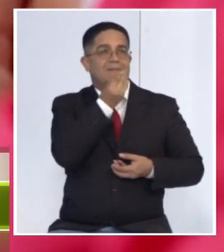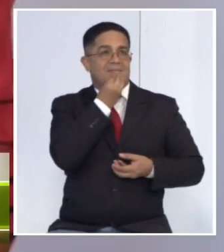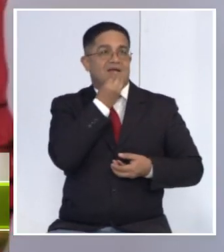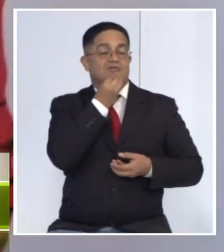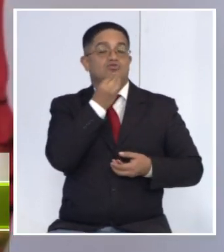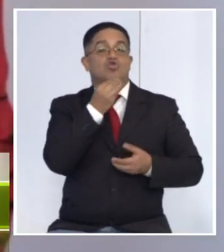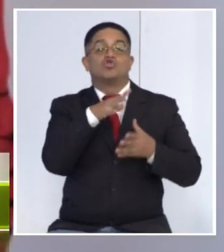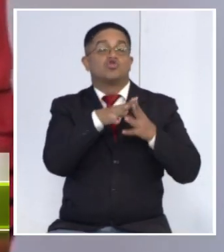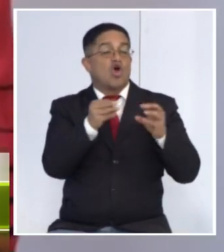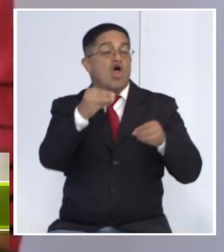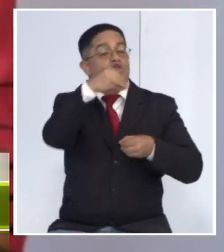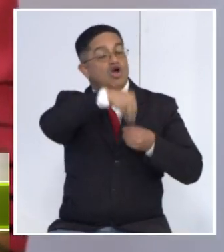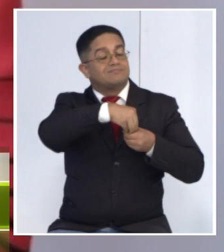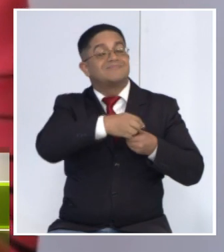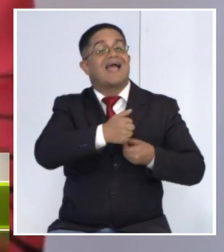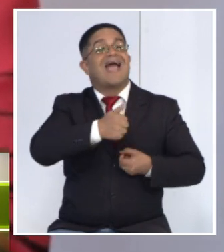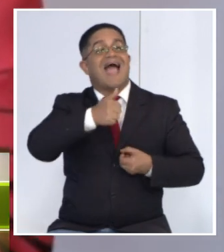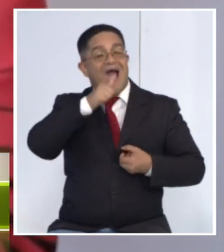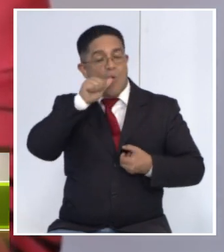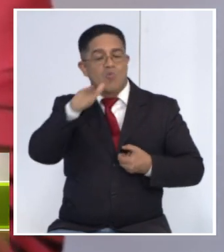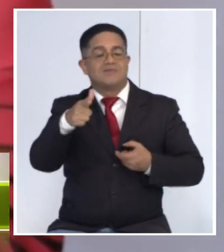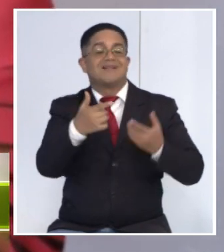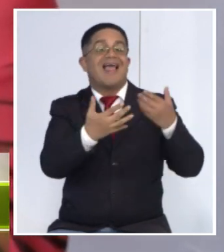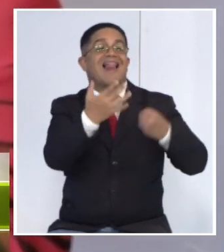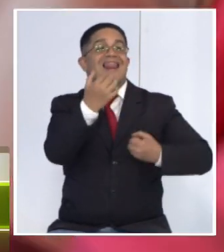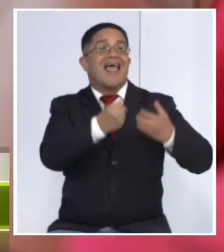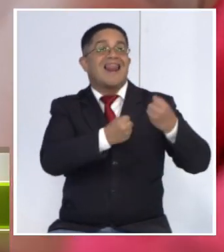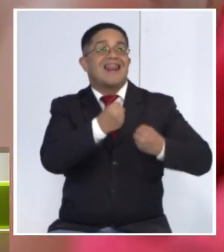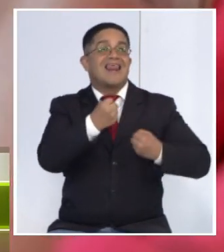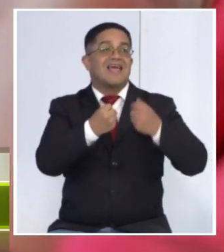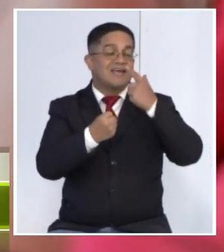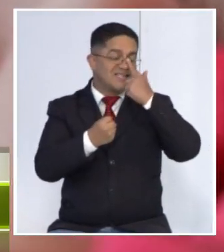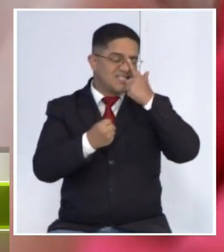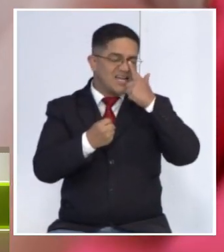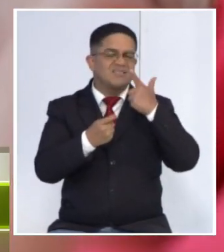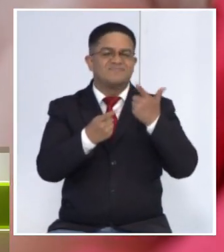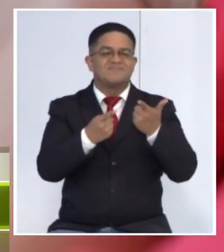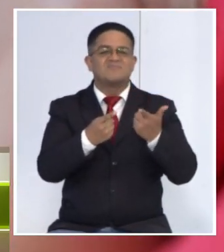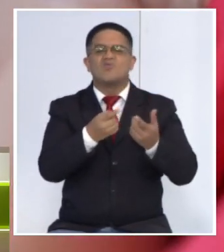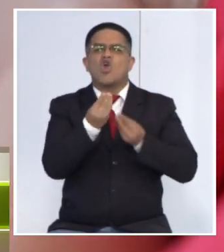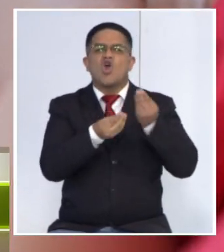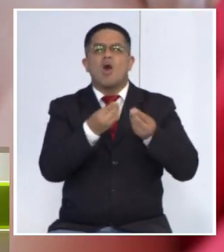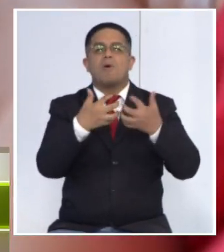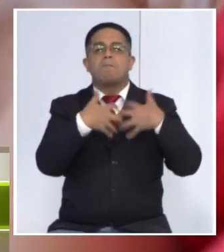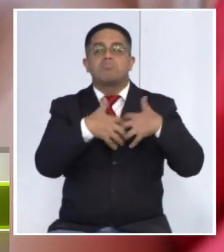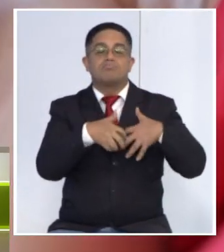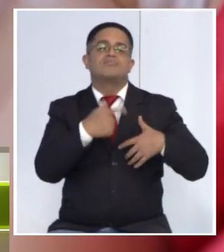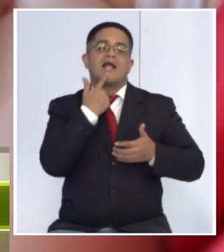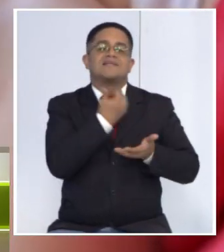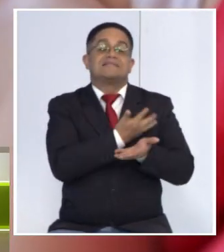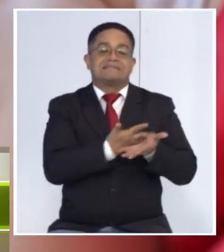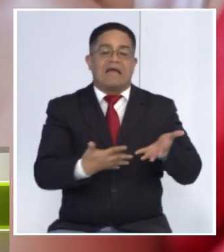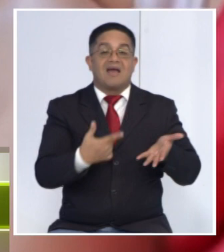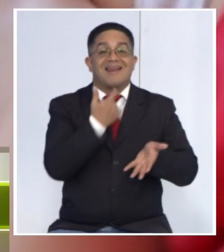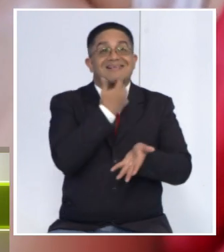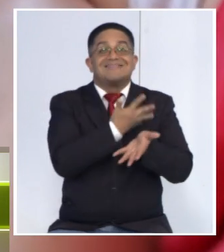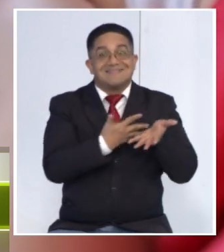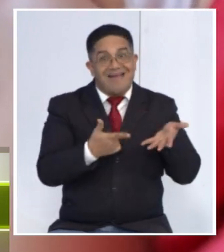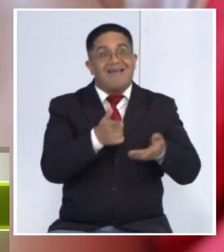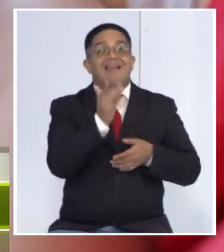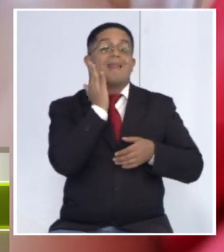están en agua. La leche materna viene de nuestra sangre. ¿Qué quiere decir eso? Que la sangre de la madre siempre es